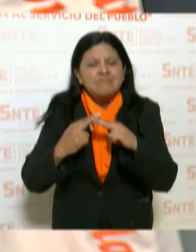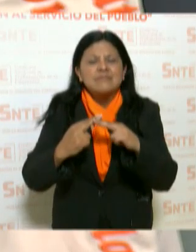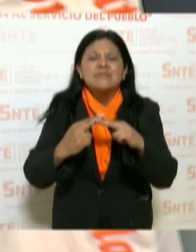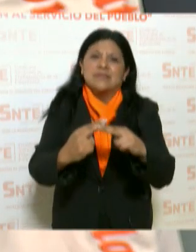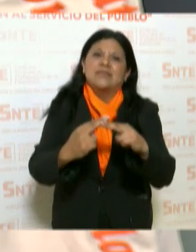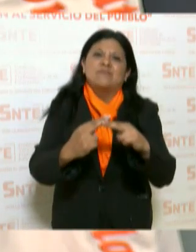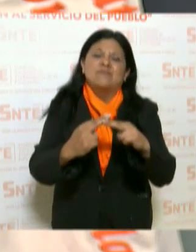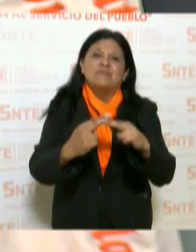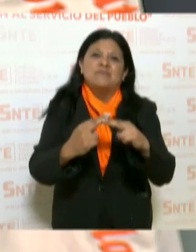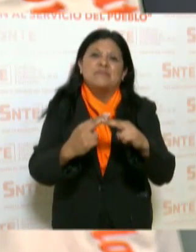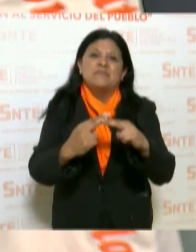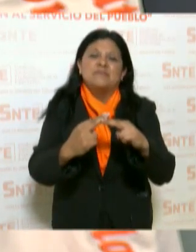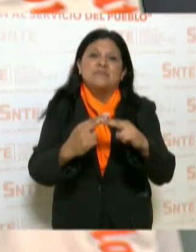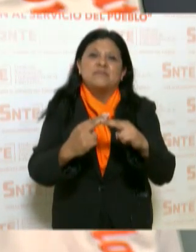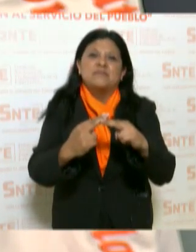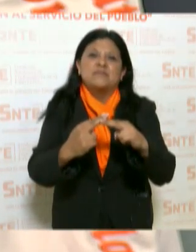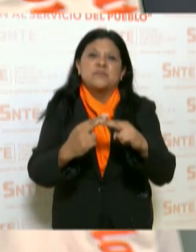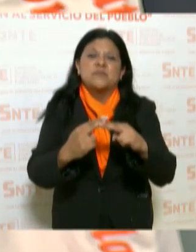que